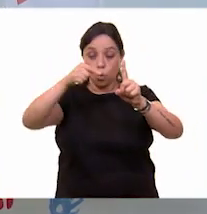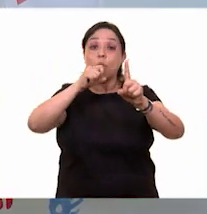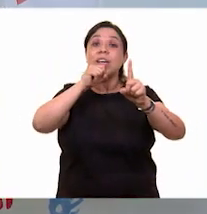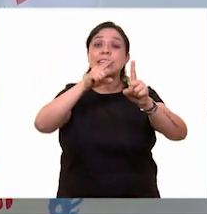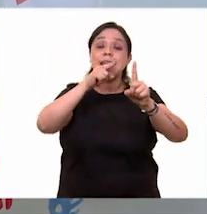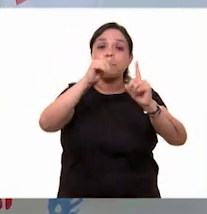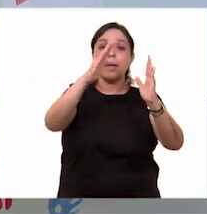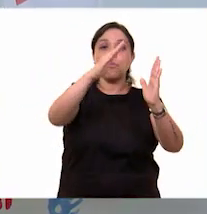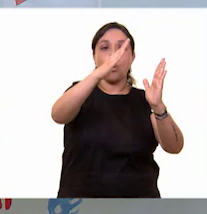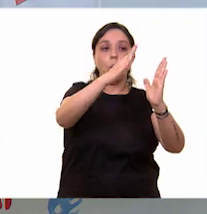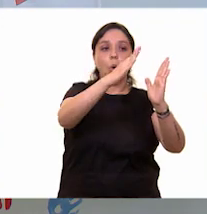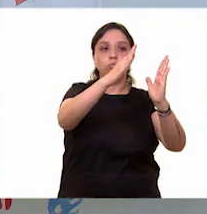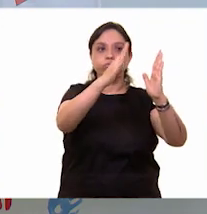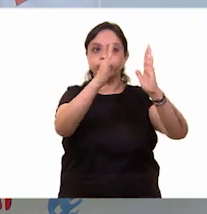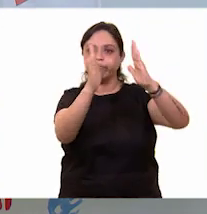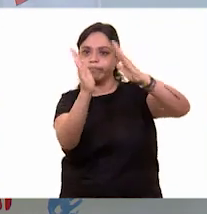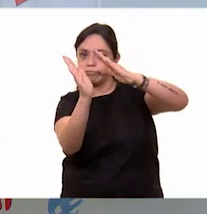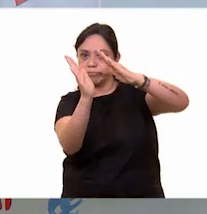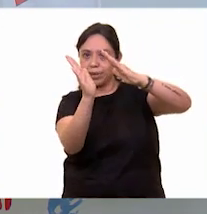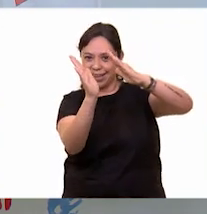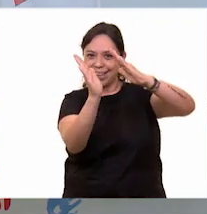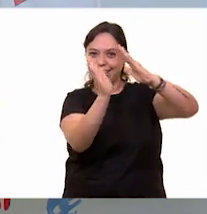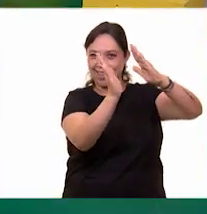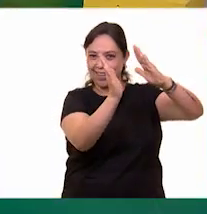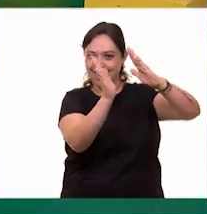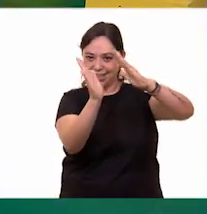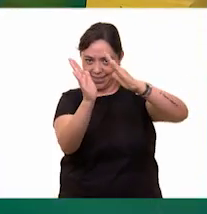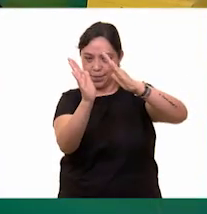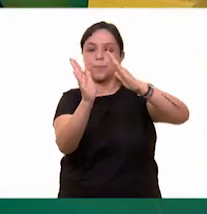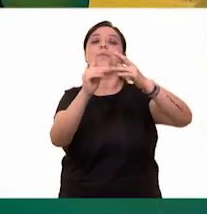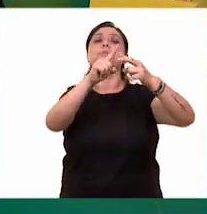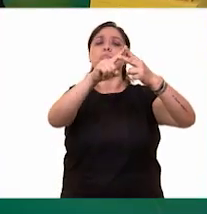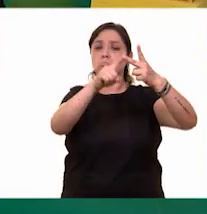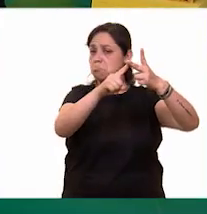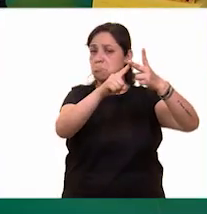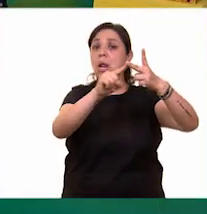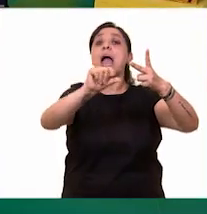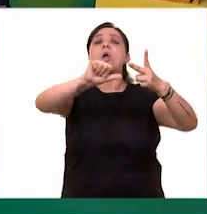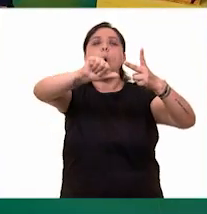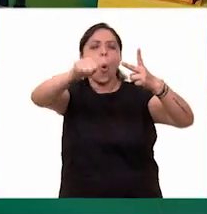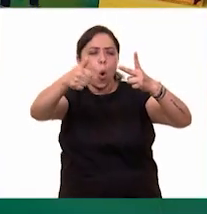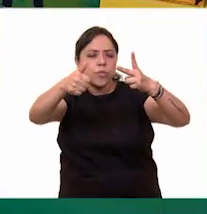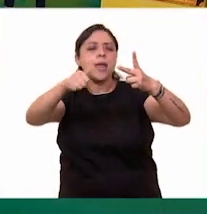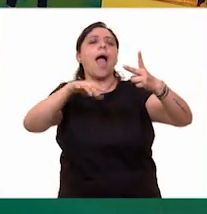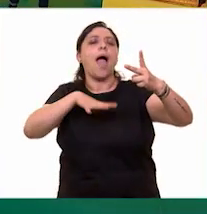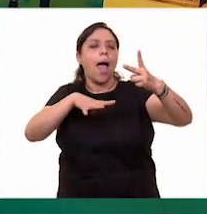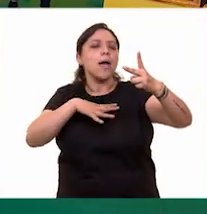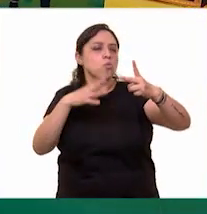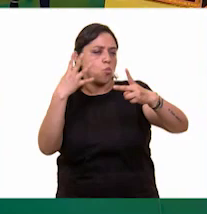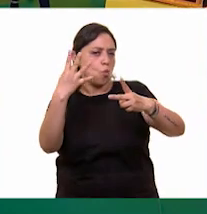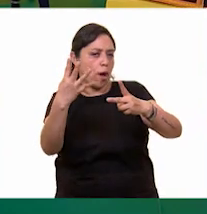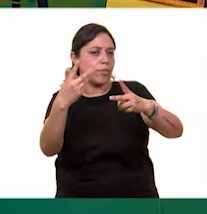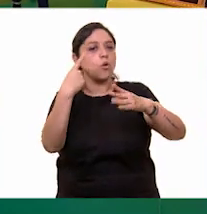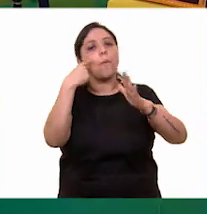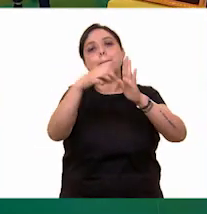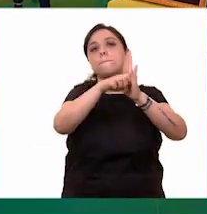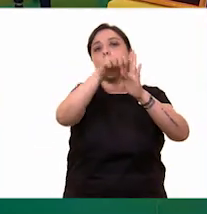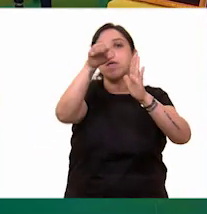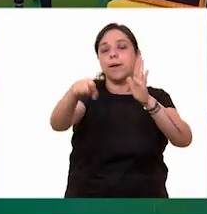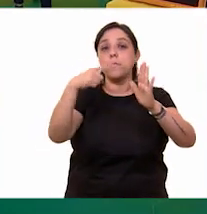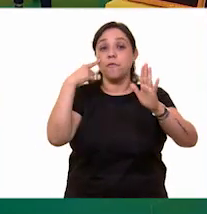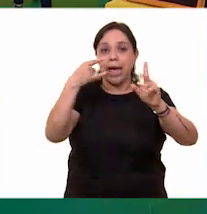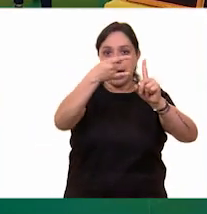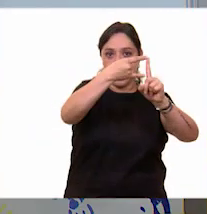Pero también encontramos otras figuras que tienen cuatro lados. Vamos a ver, tenemos por aquí el rectángulo que ya lo